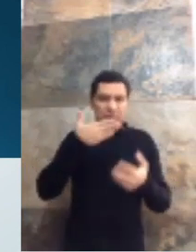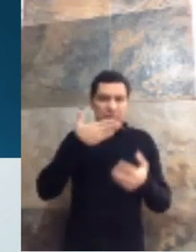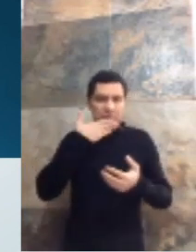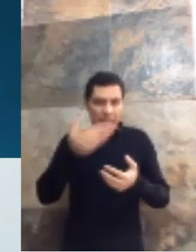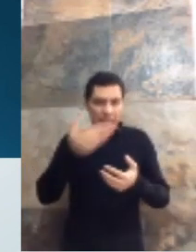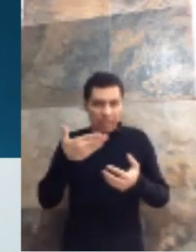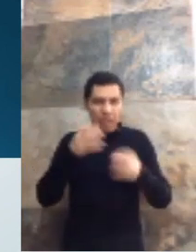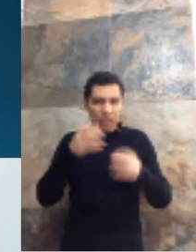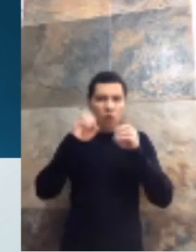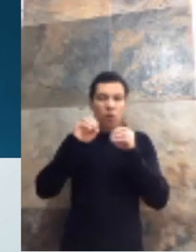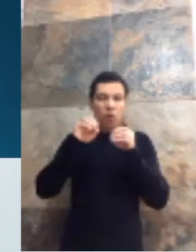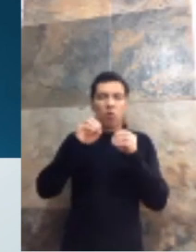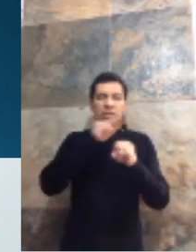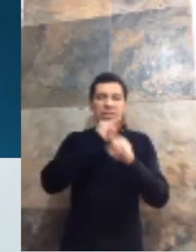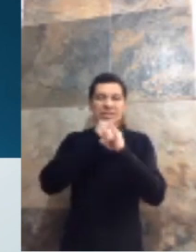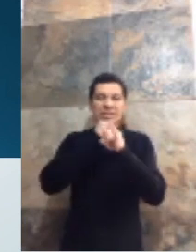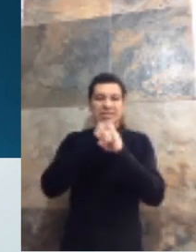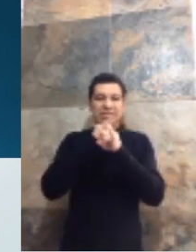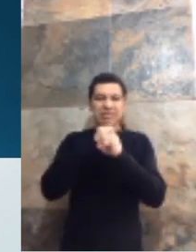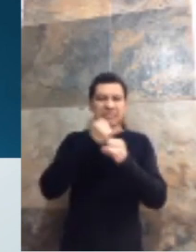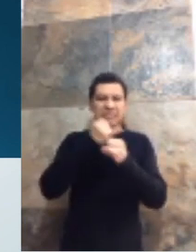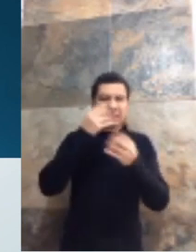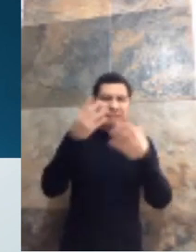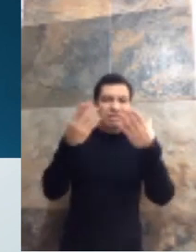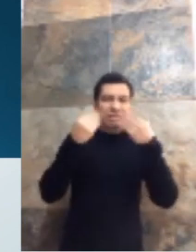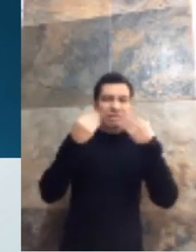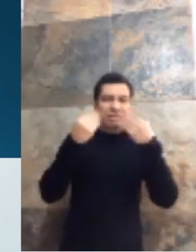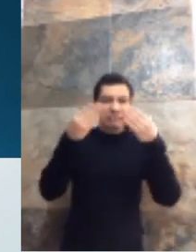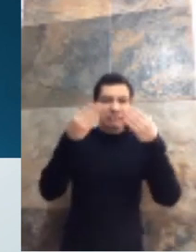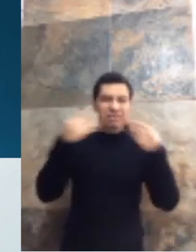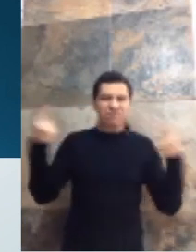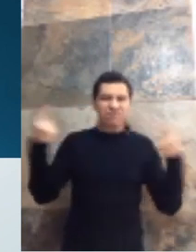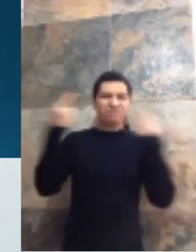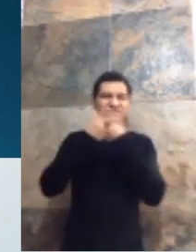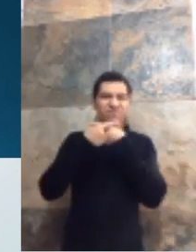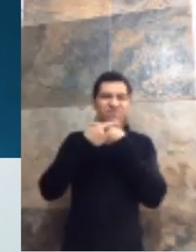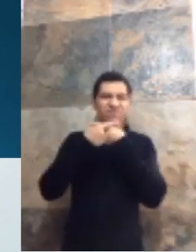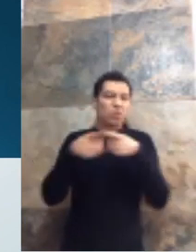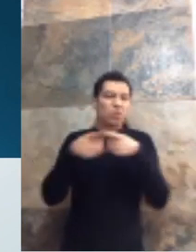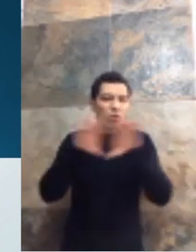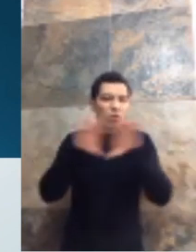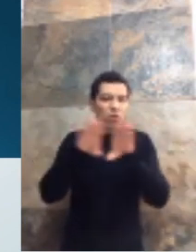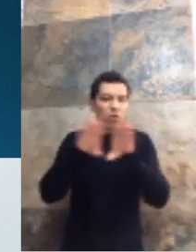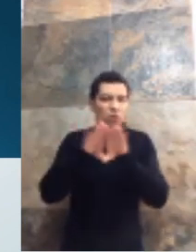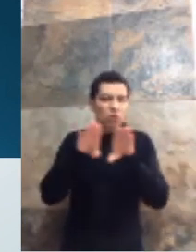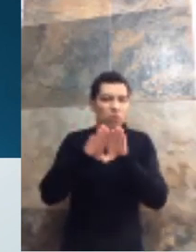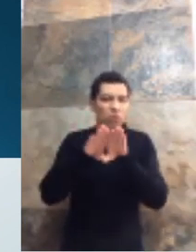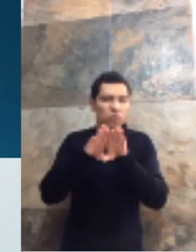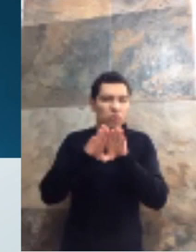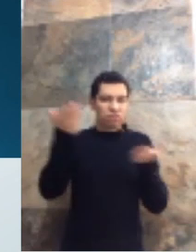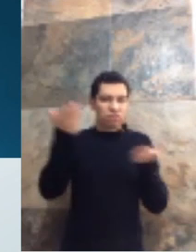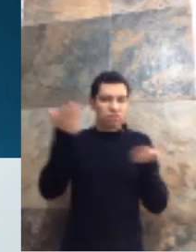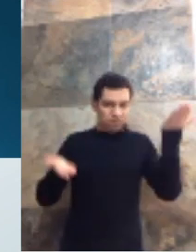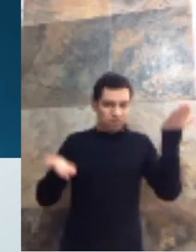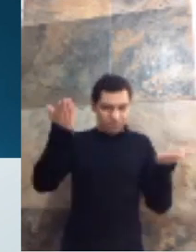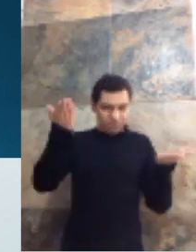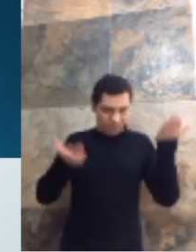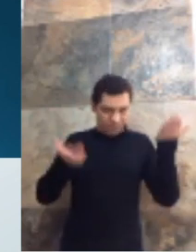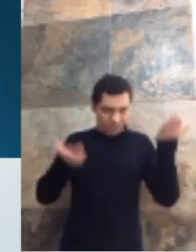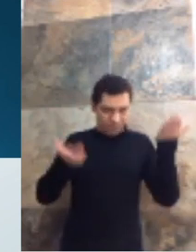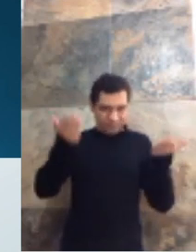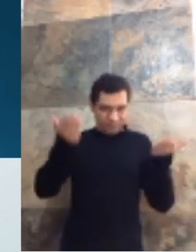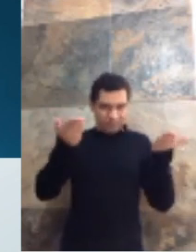para reducir el riesgo de contagio, ¿cómo se compara con lo que me están diciendo en Internet o en radio o en